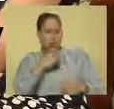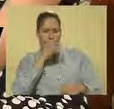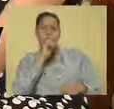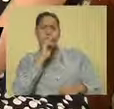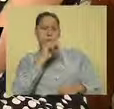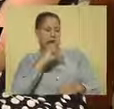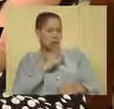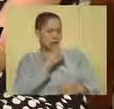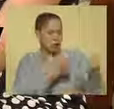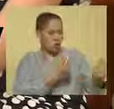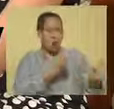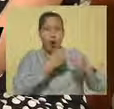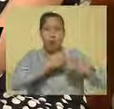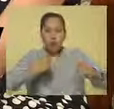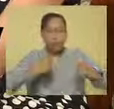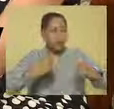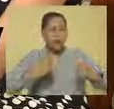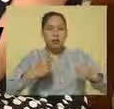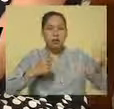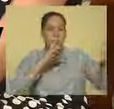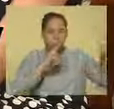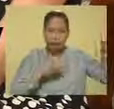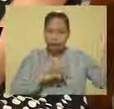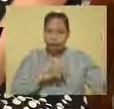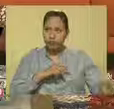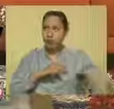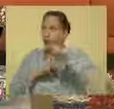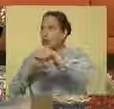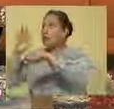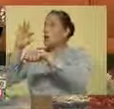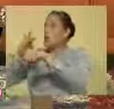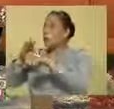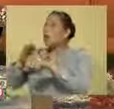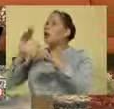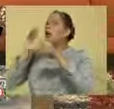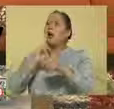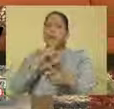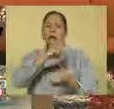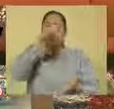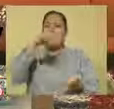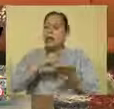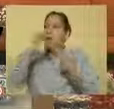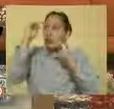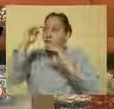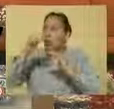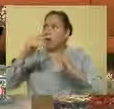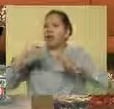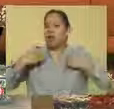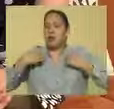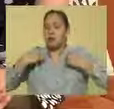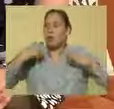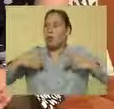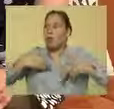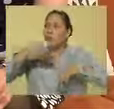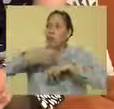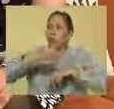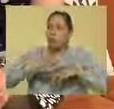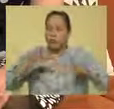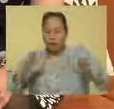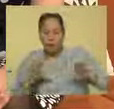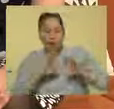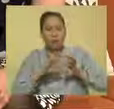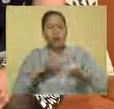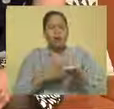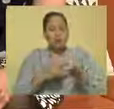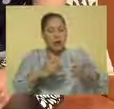está gordito, claro. Mejor voy al médico para ver las tablas de peso con talla, sacar el índice de masa